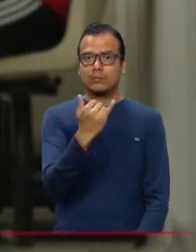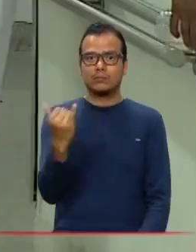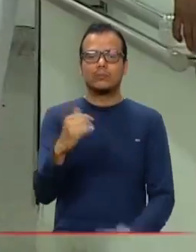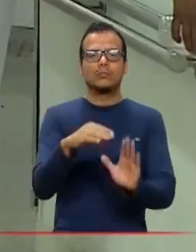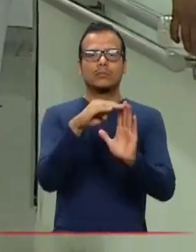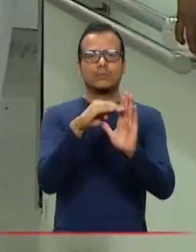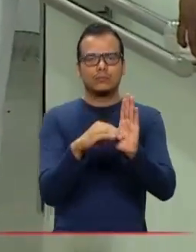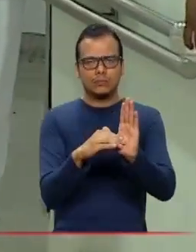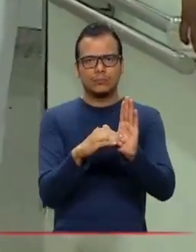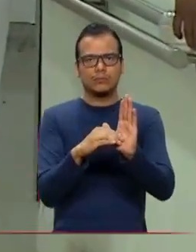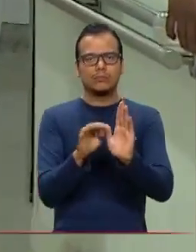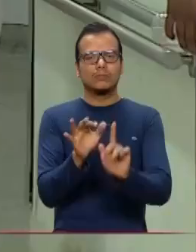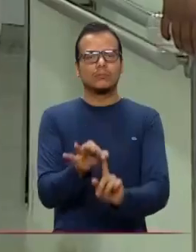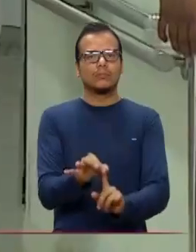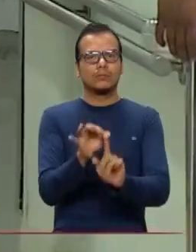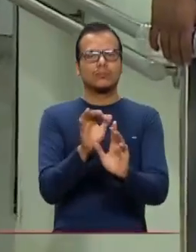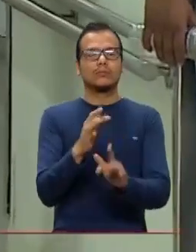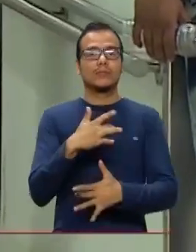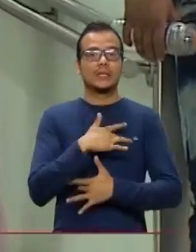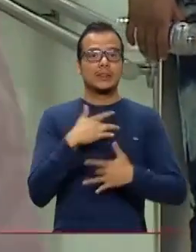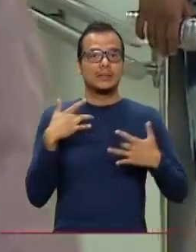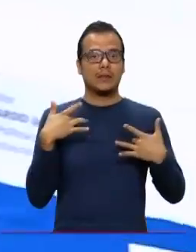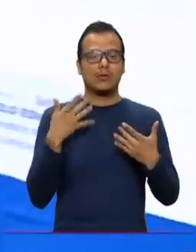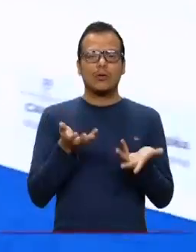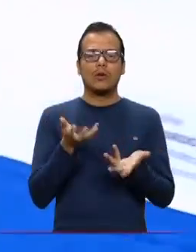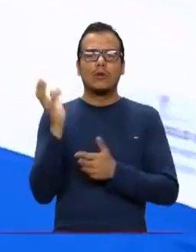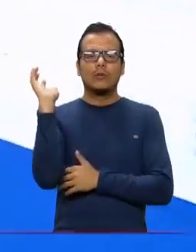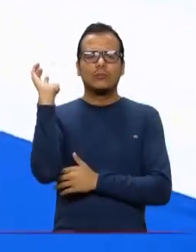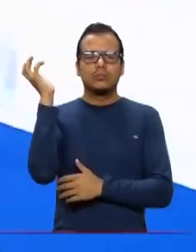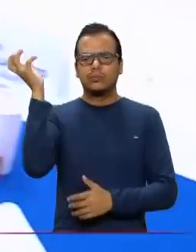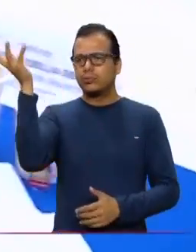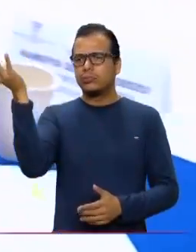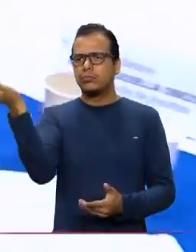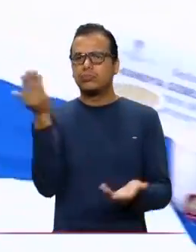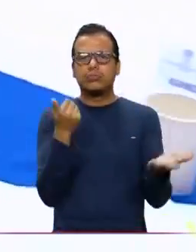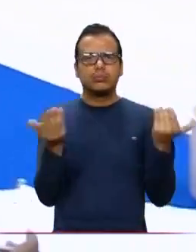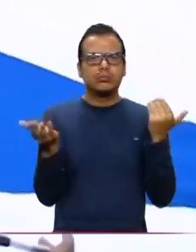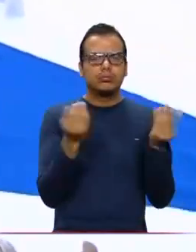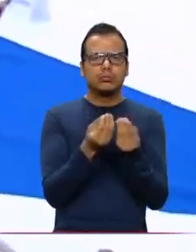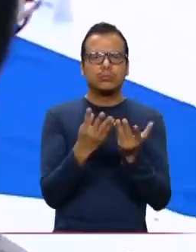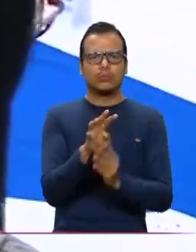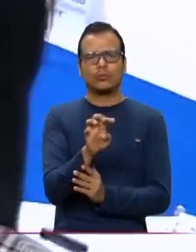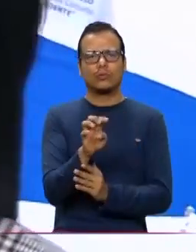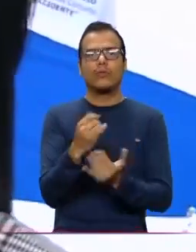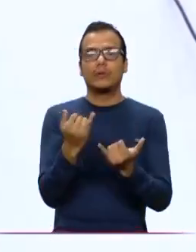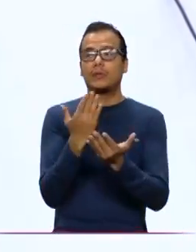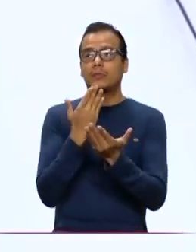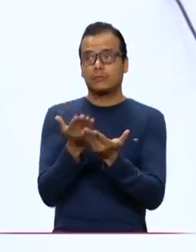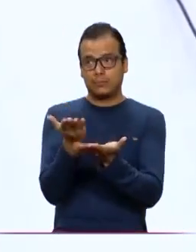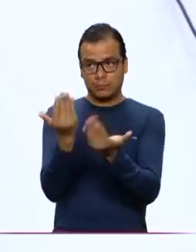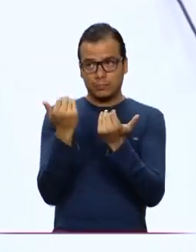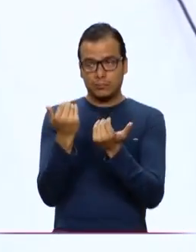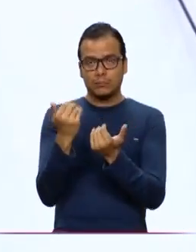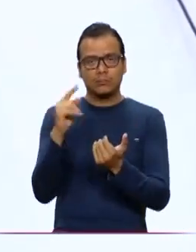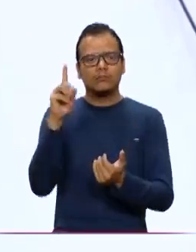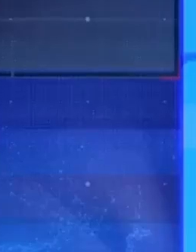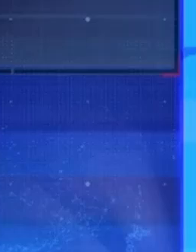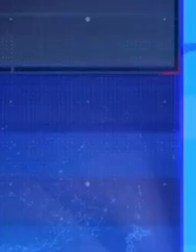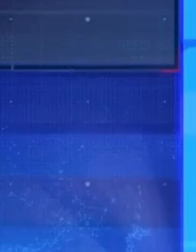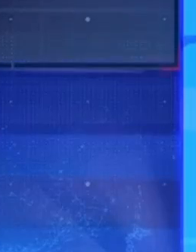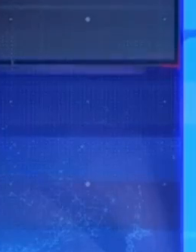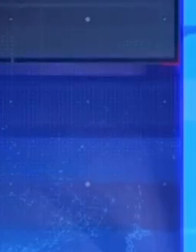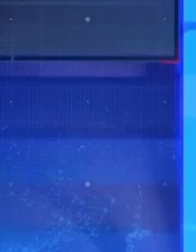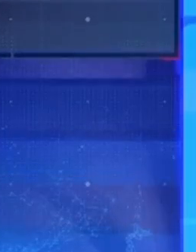requiere nueve ambulancias una de ellas medicalizada vehículos que le fueron solicitados al gobierno nacional que se comprometió a suministrarlos